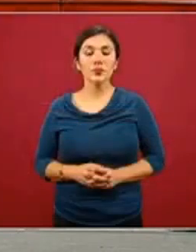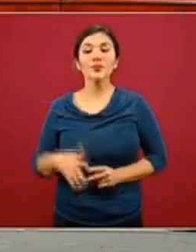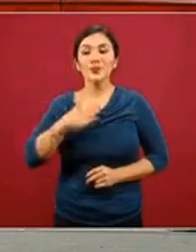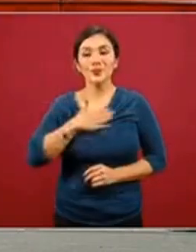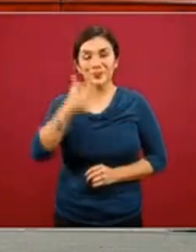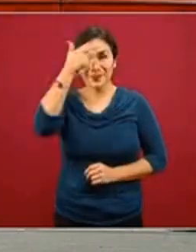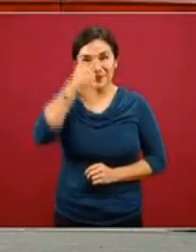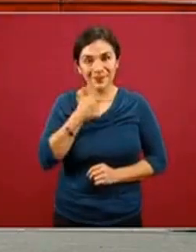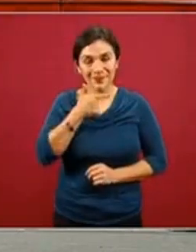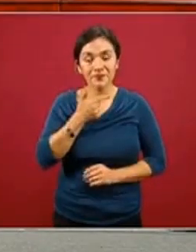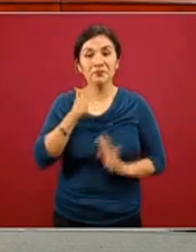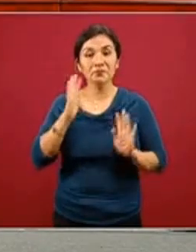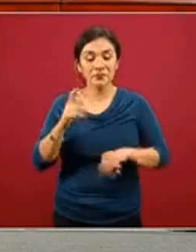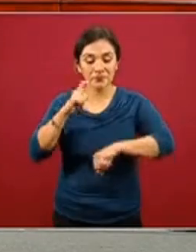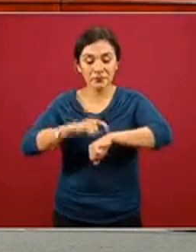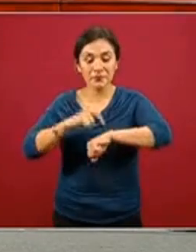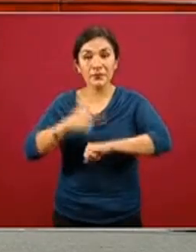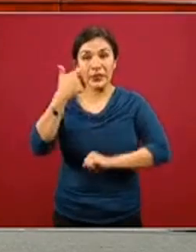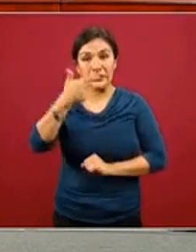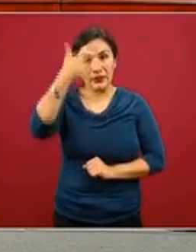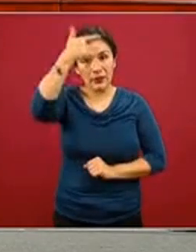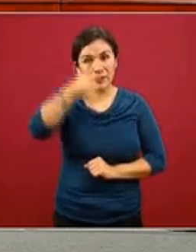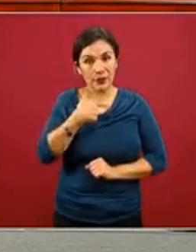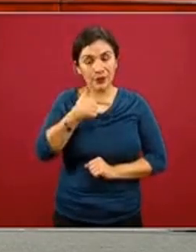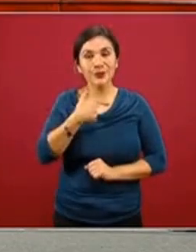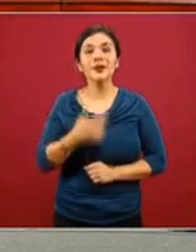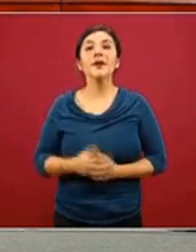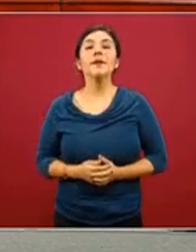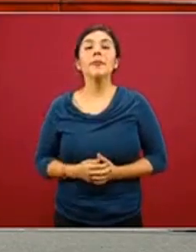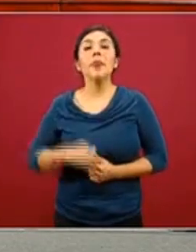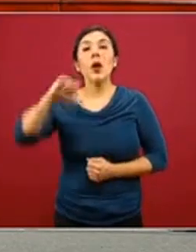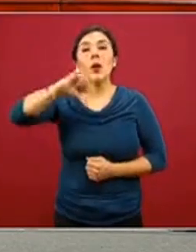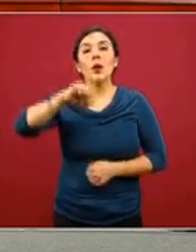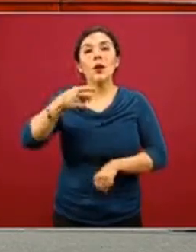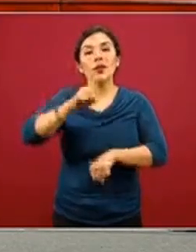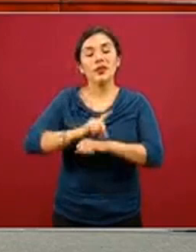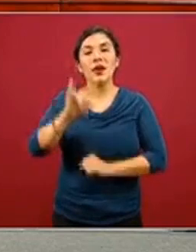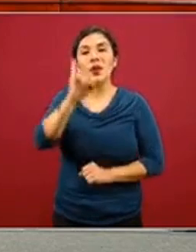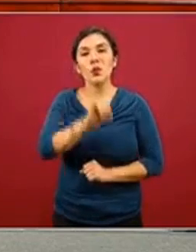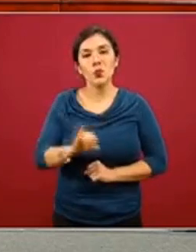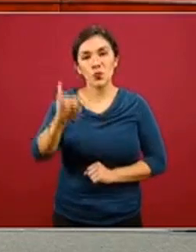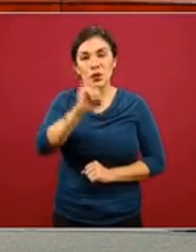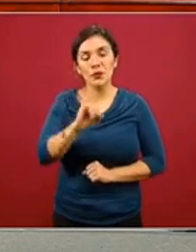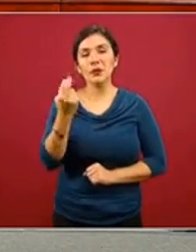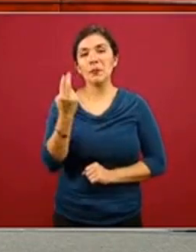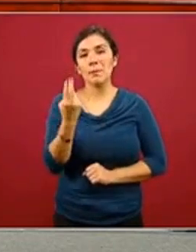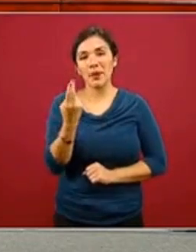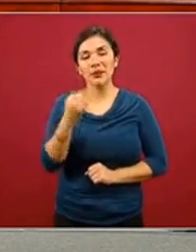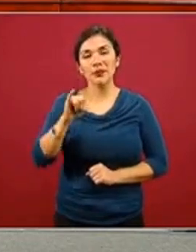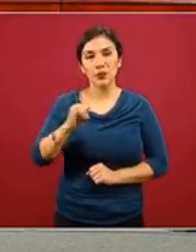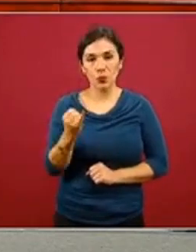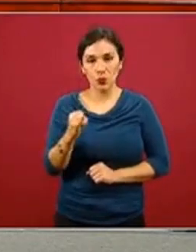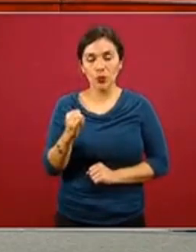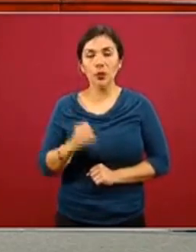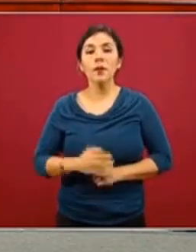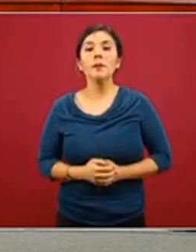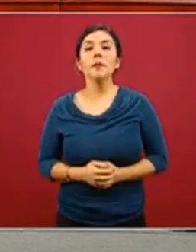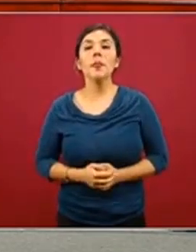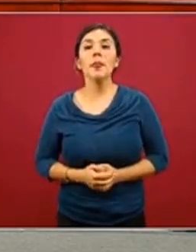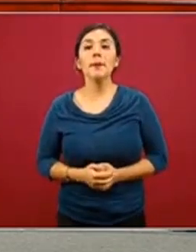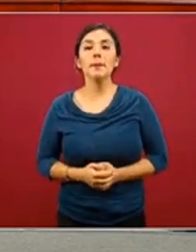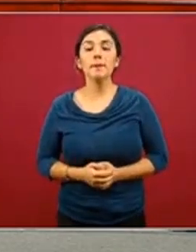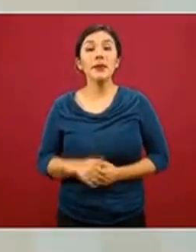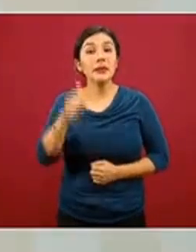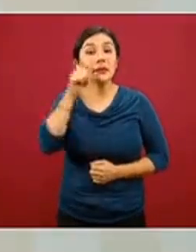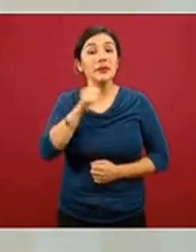Muy buenas noches, son las 19 horas de este jueves 25 de junio.